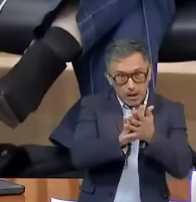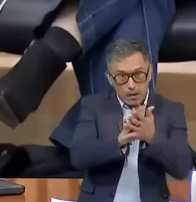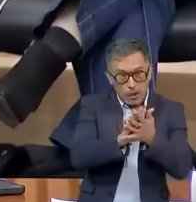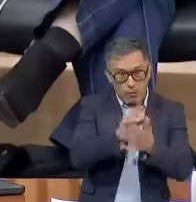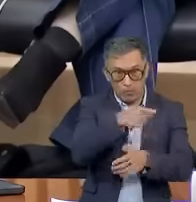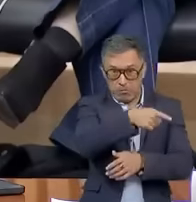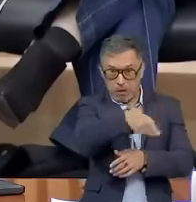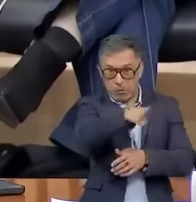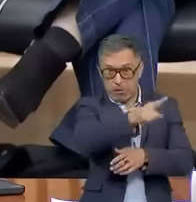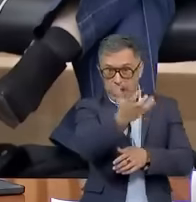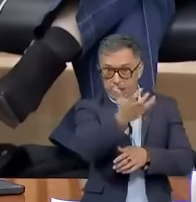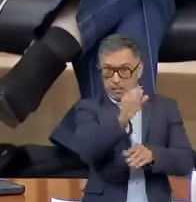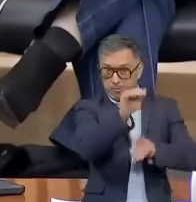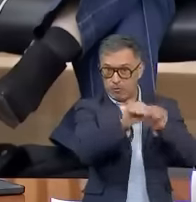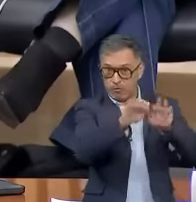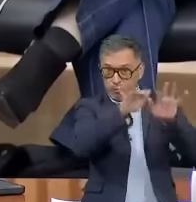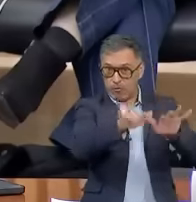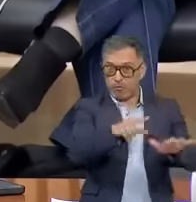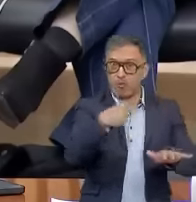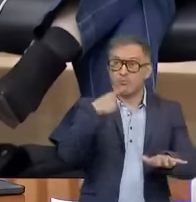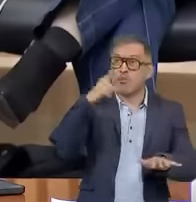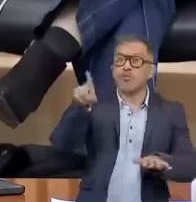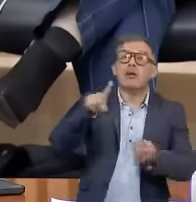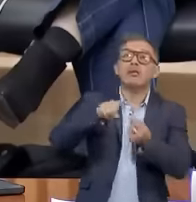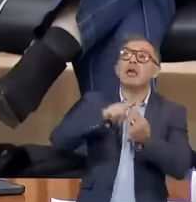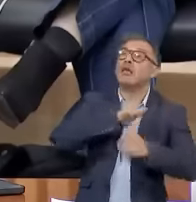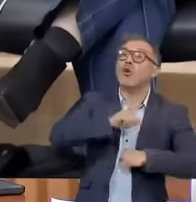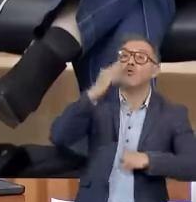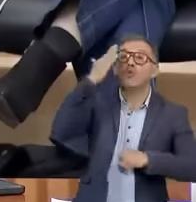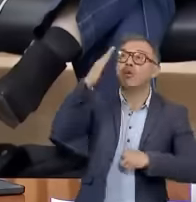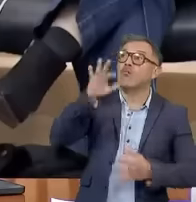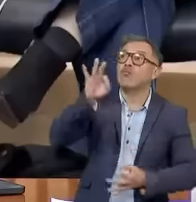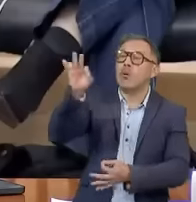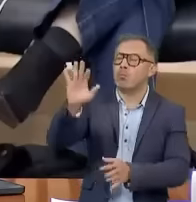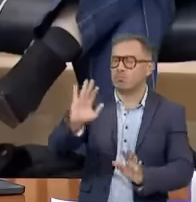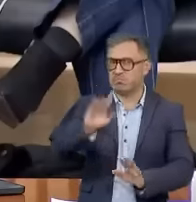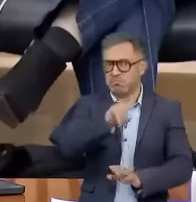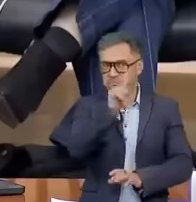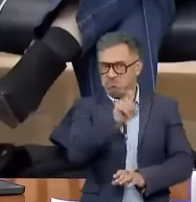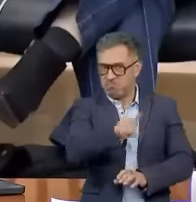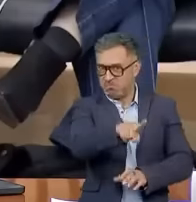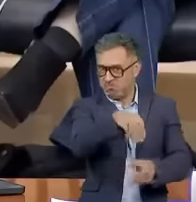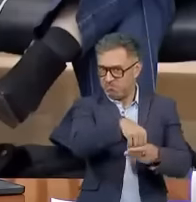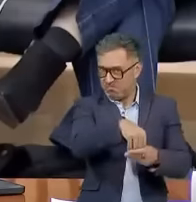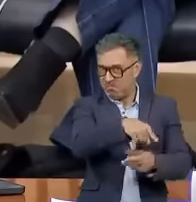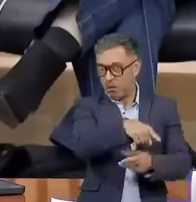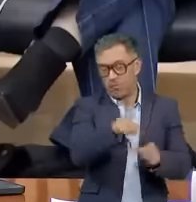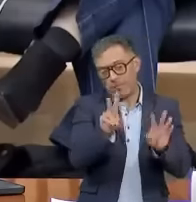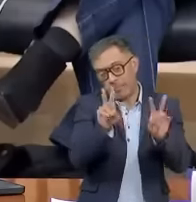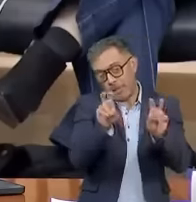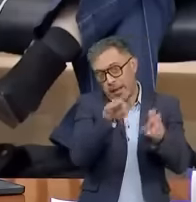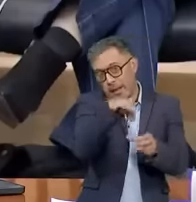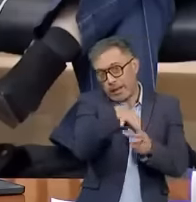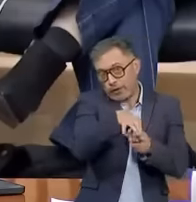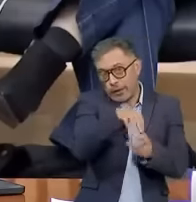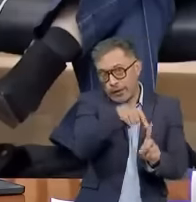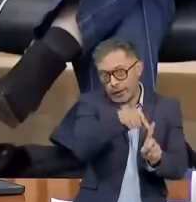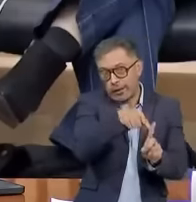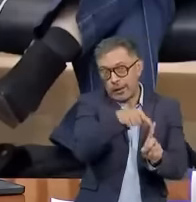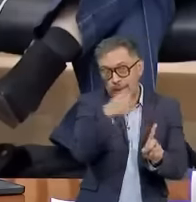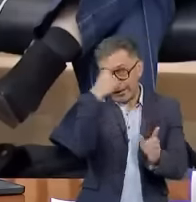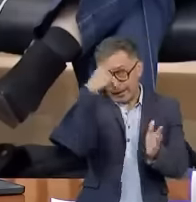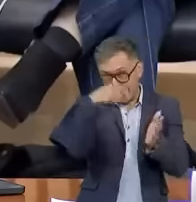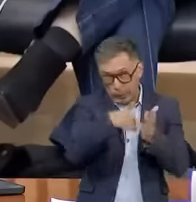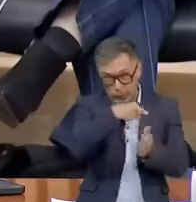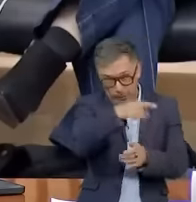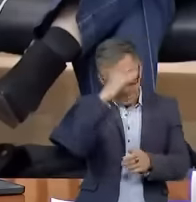ellos presentar tampoco dijo ante aquella autoridad por tratarse de una materia electoral este seguramente él está pensando en